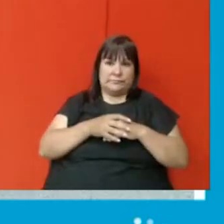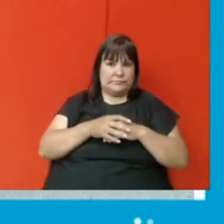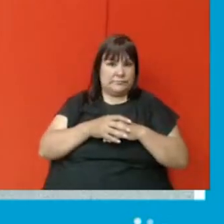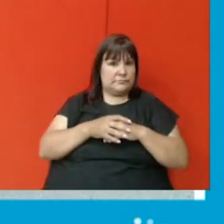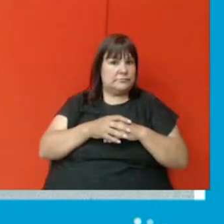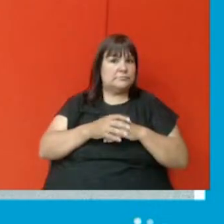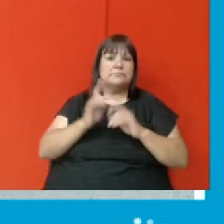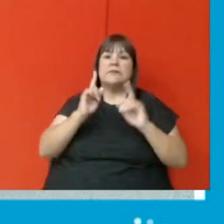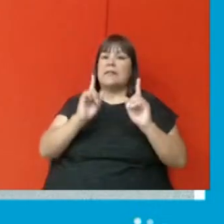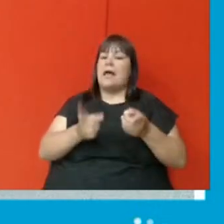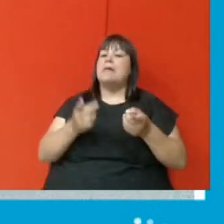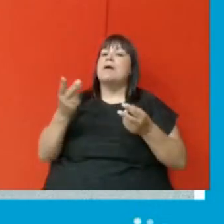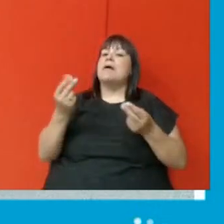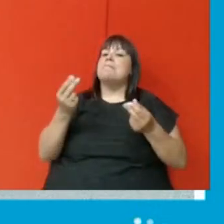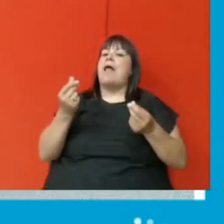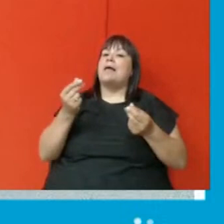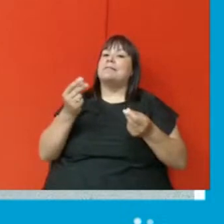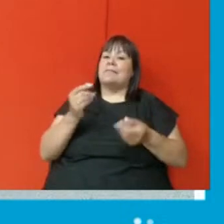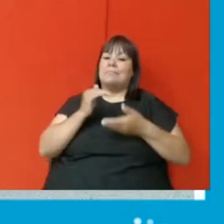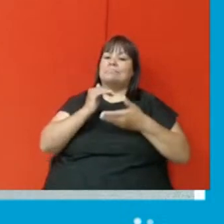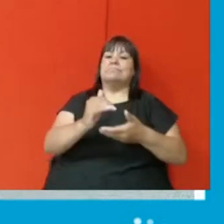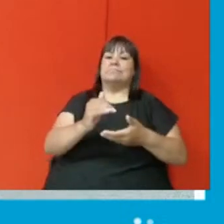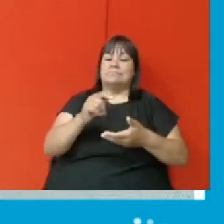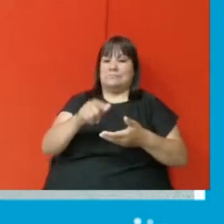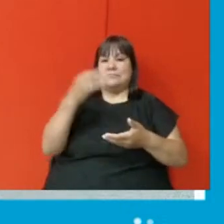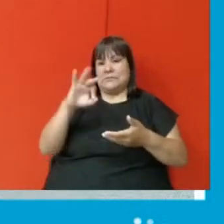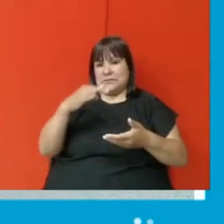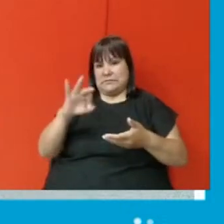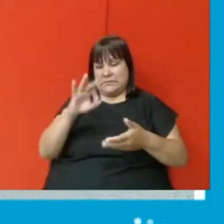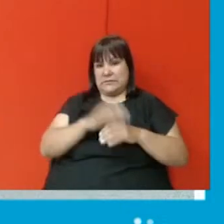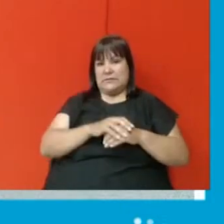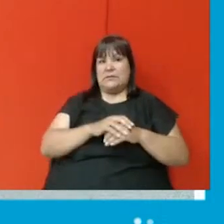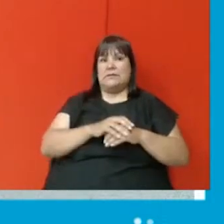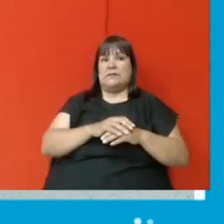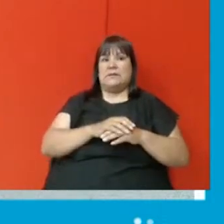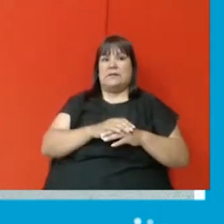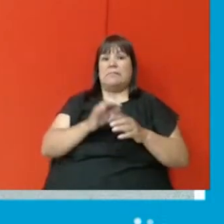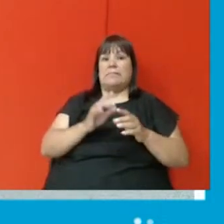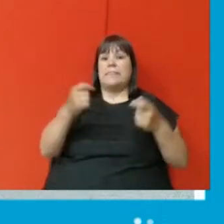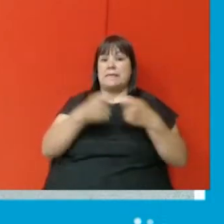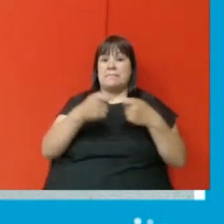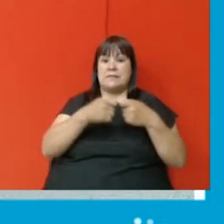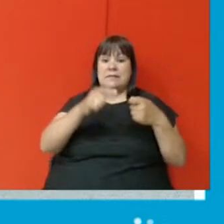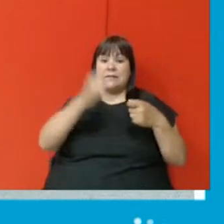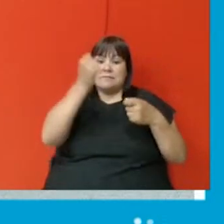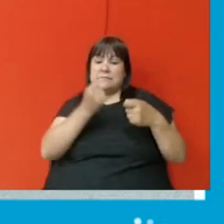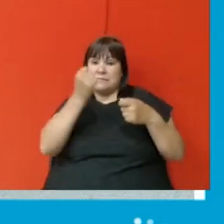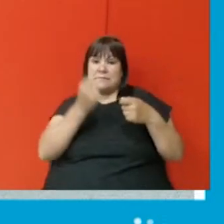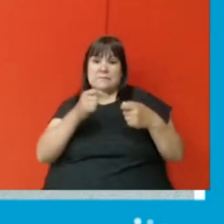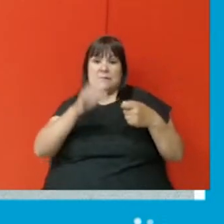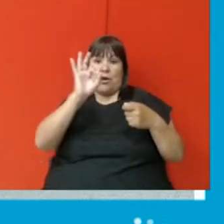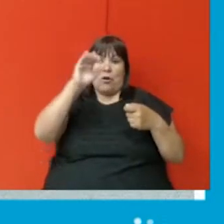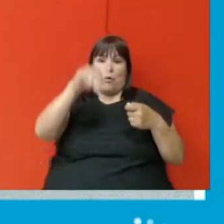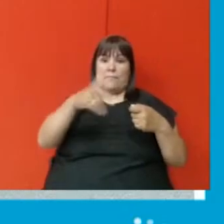una inversión. O sea, la OMS es bastante tacaña, pero la OMS también depende